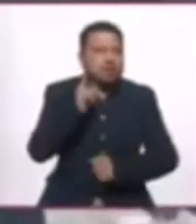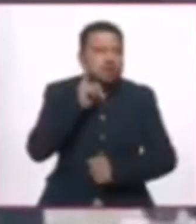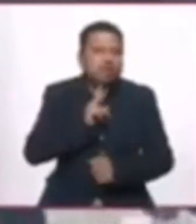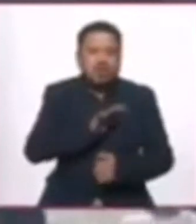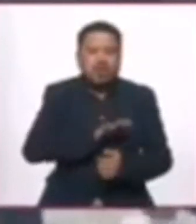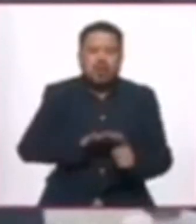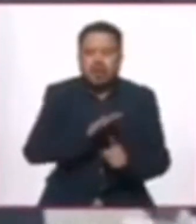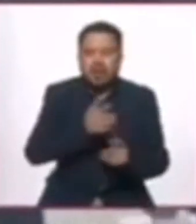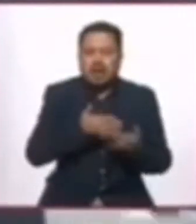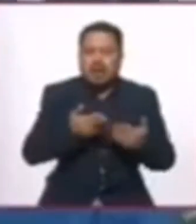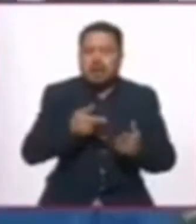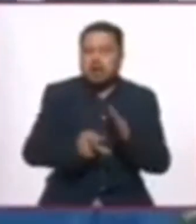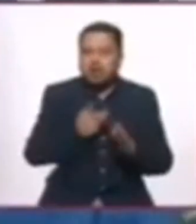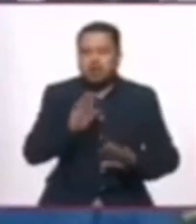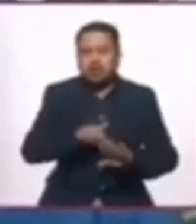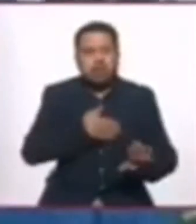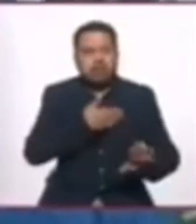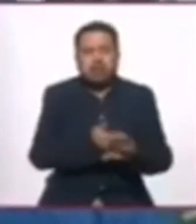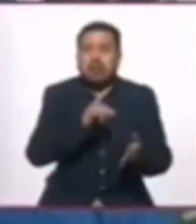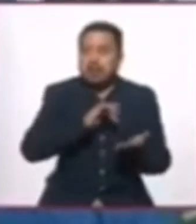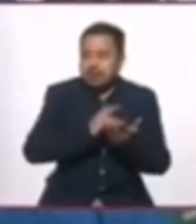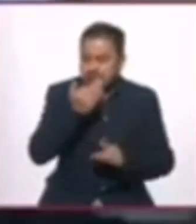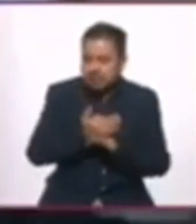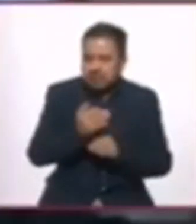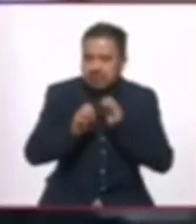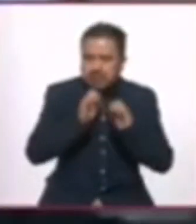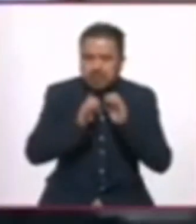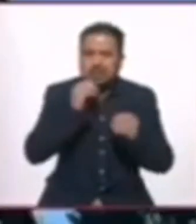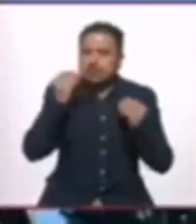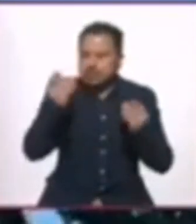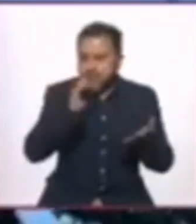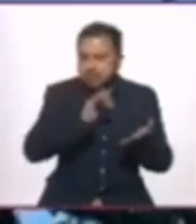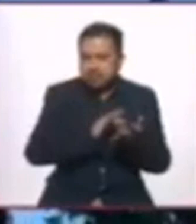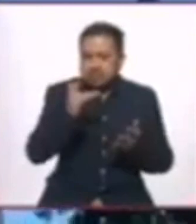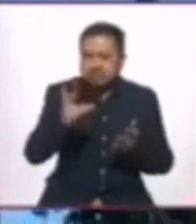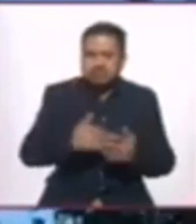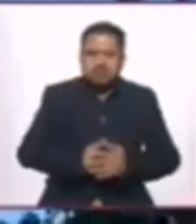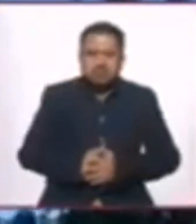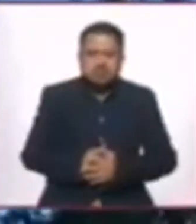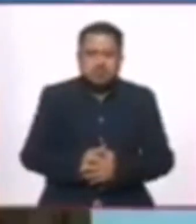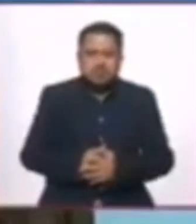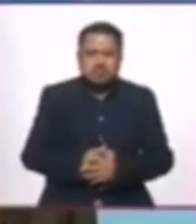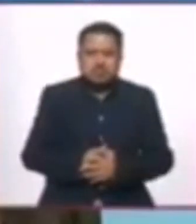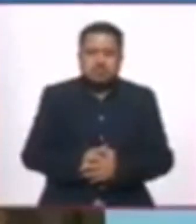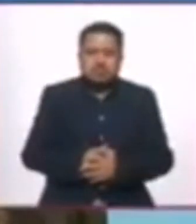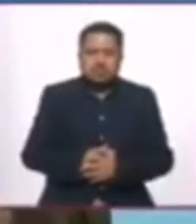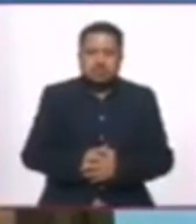llamamos, y ahora otra agresión. Gracias por esta intervención, señor embajador. Muchas gracias.